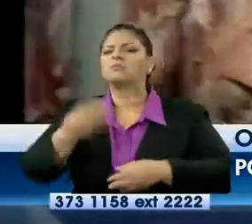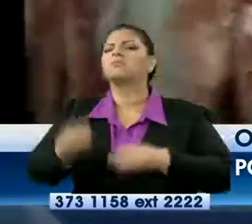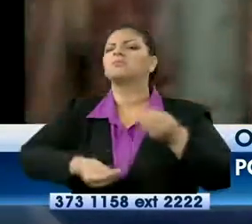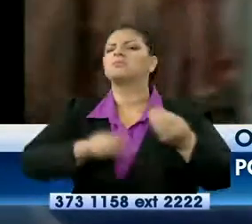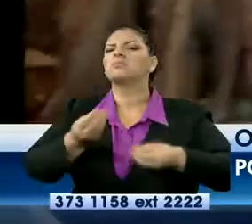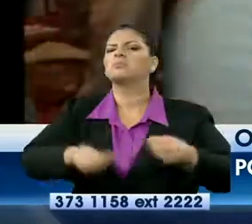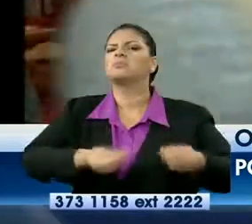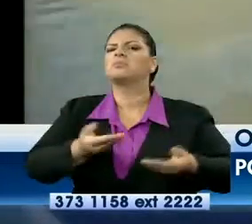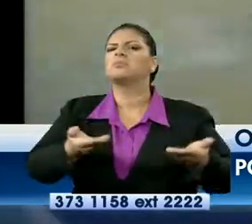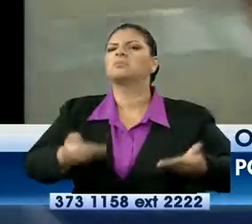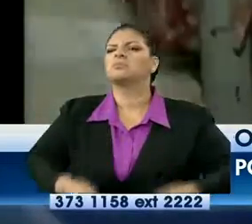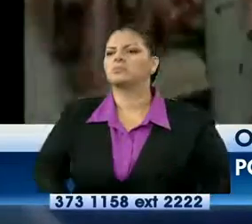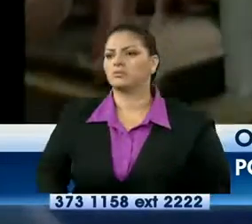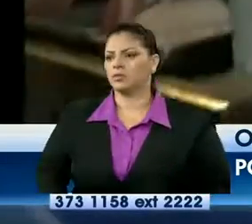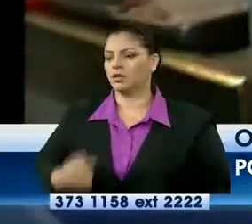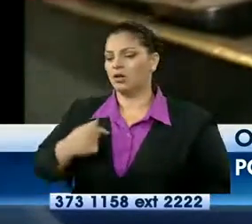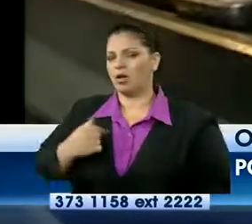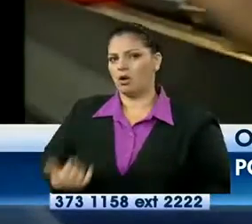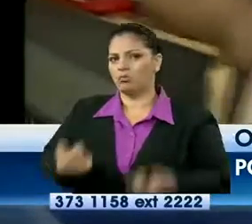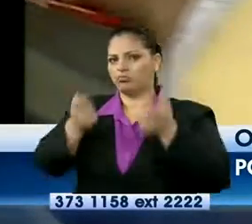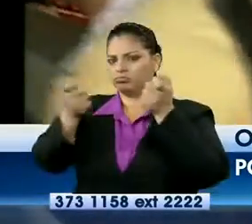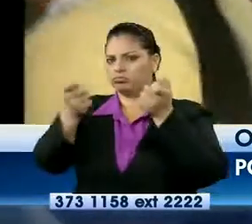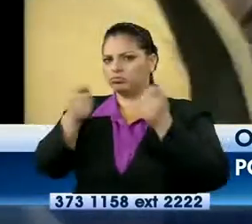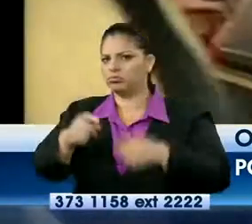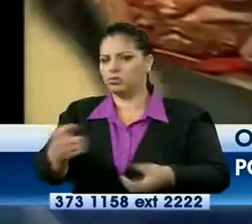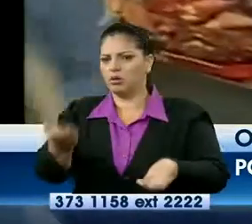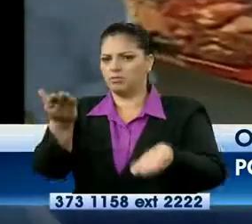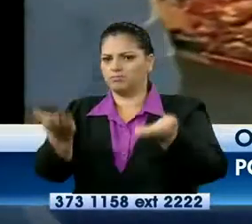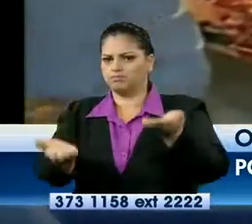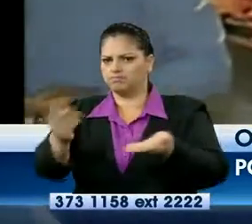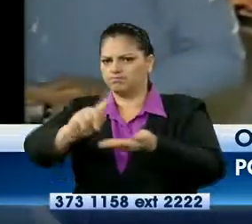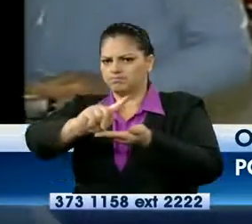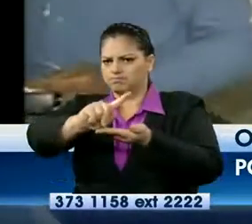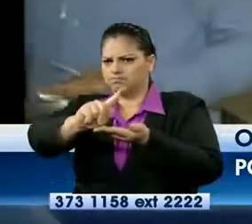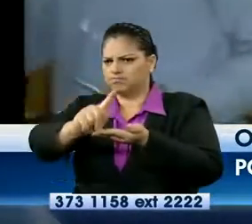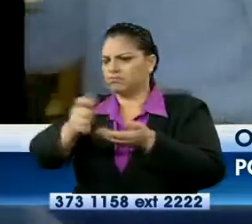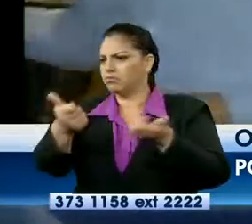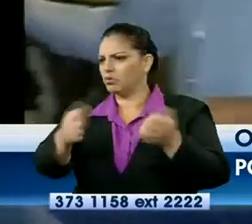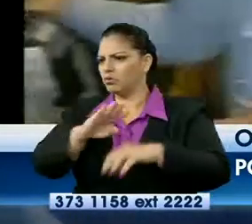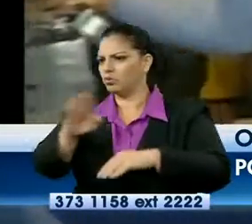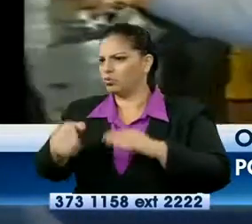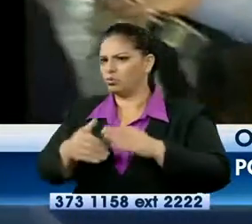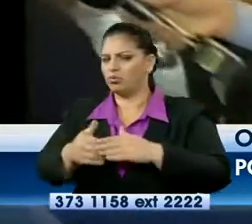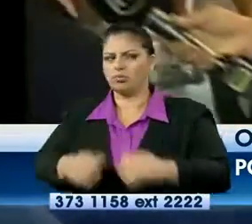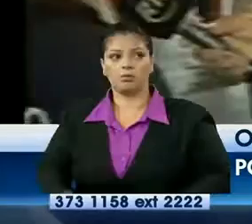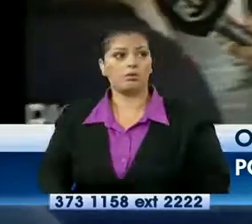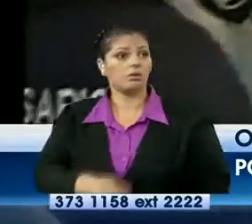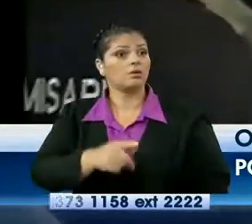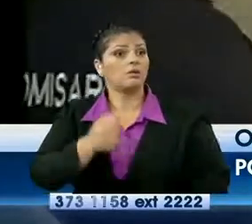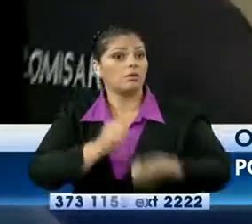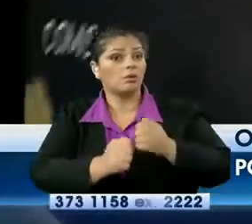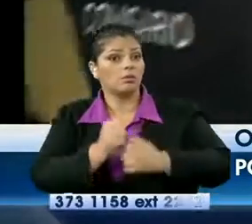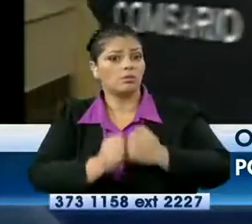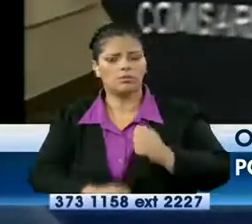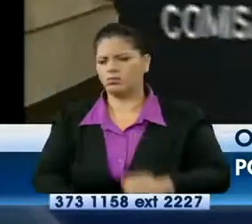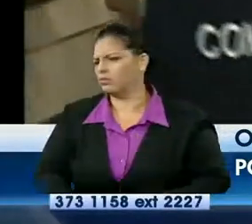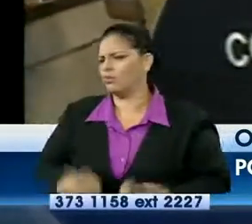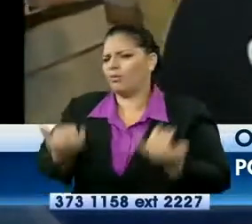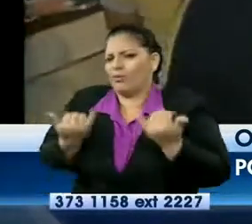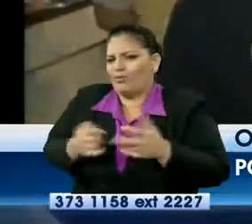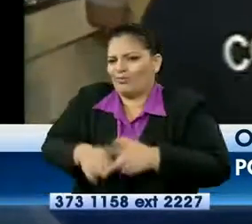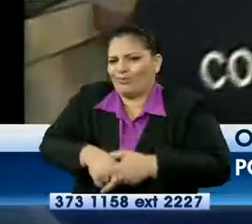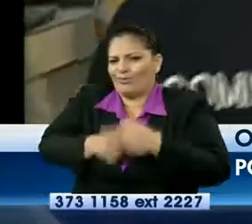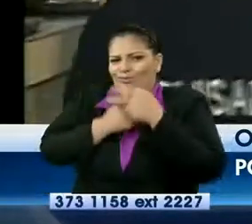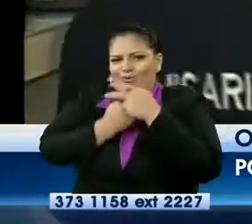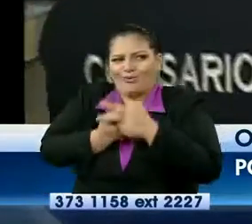peso. ¿Alguna novedad en lo que va del control? Sí, estamos iniciando. Tendríamos que ver más adelante a ver si se presentan algunas novedades. Para